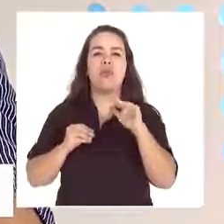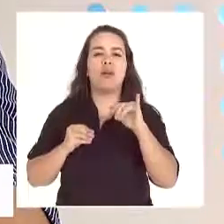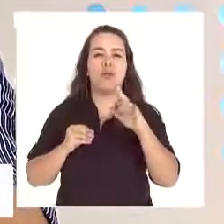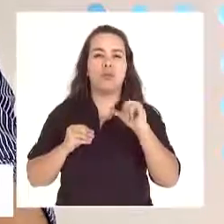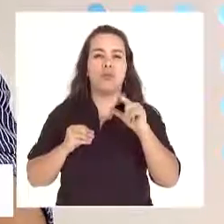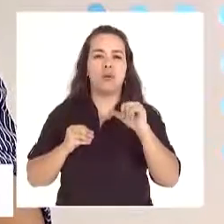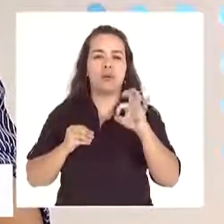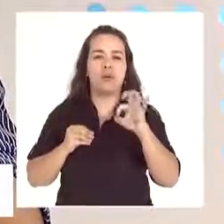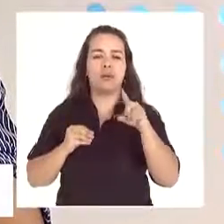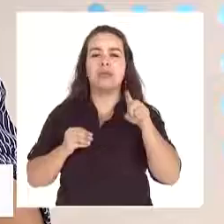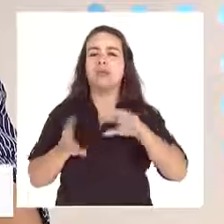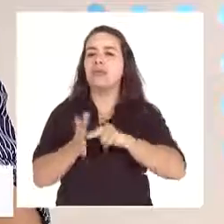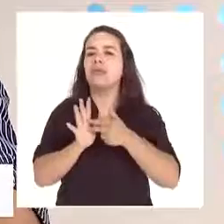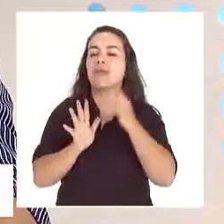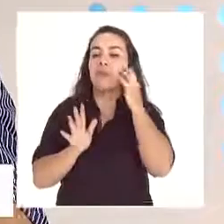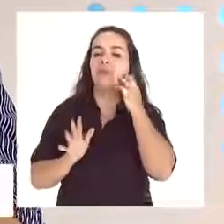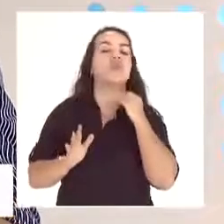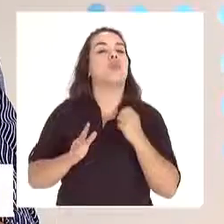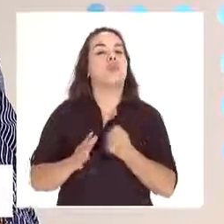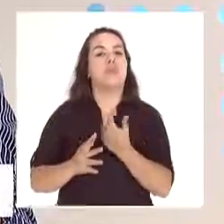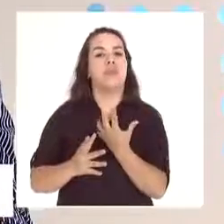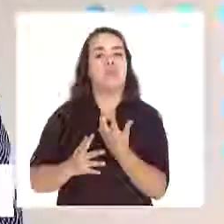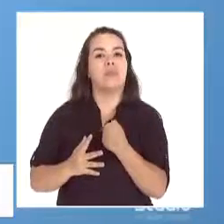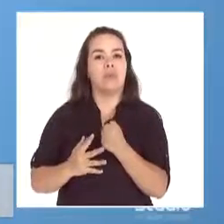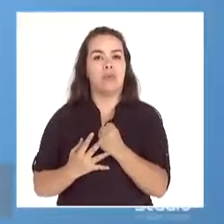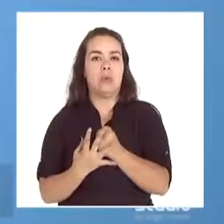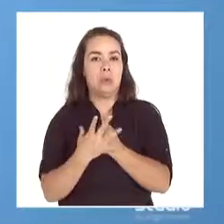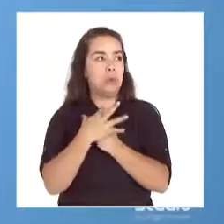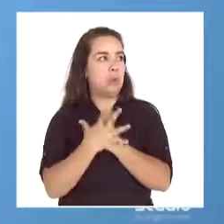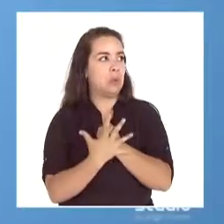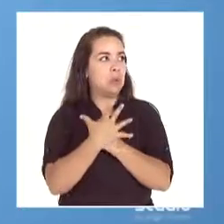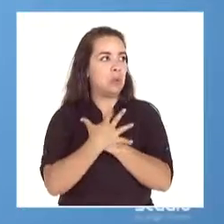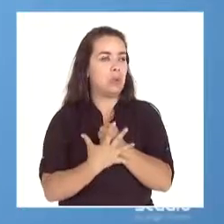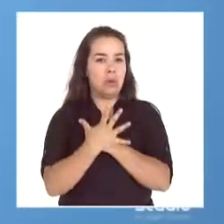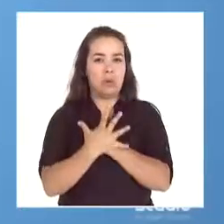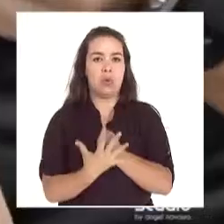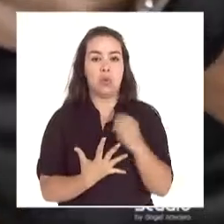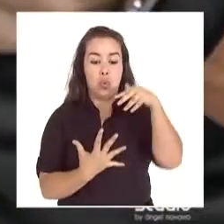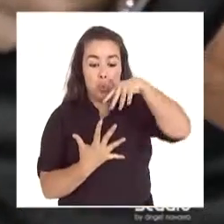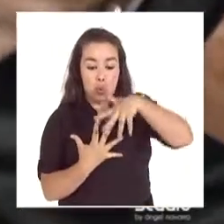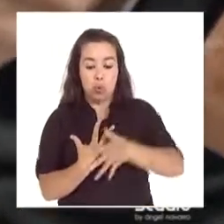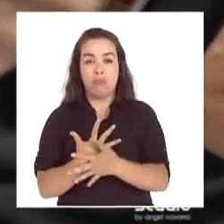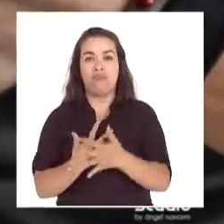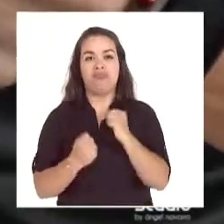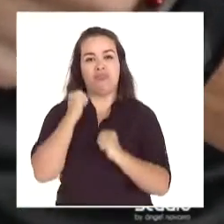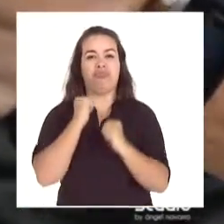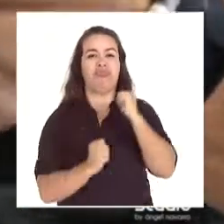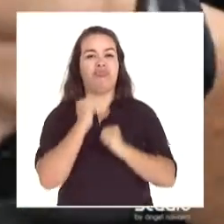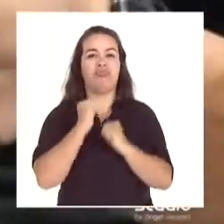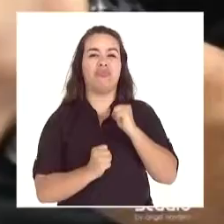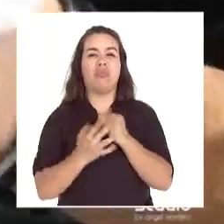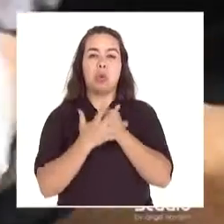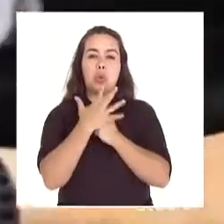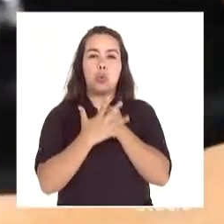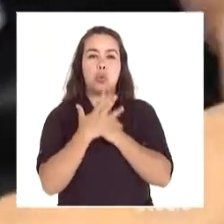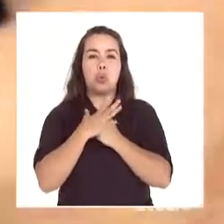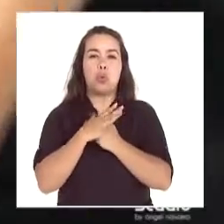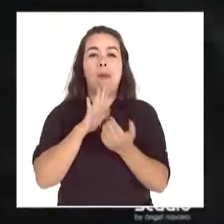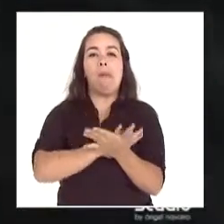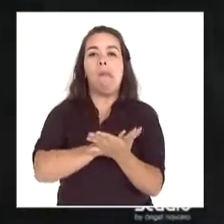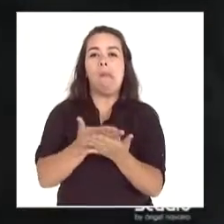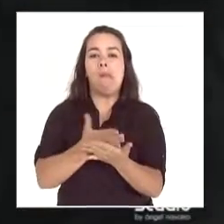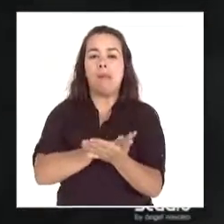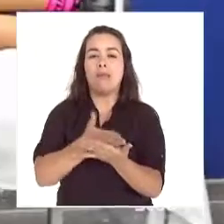la parte superior del corazón, que es la primera en recibir la sangre, y esas alteraciones auriculares, por